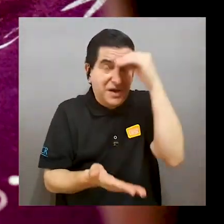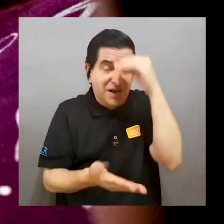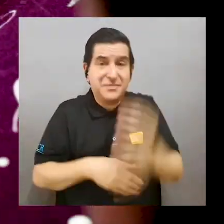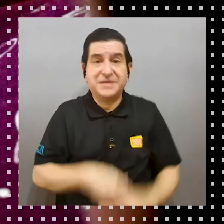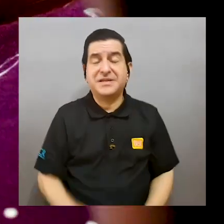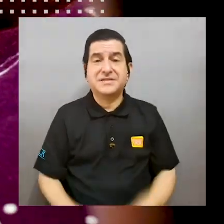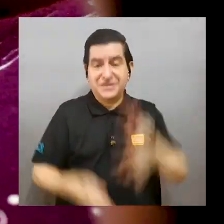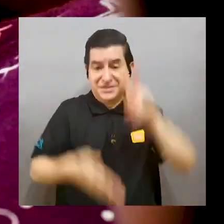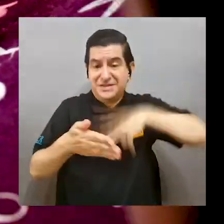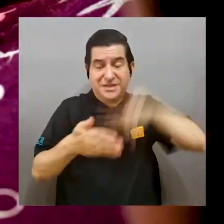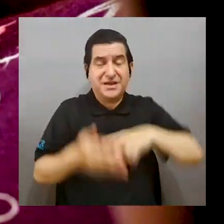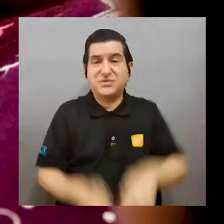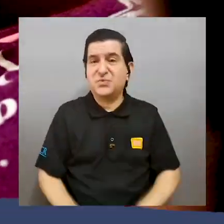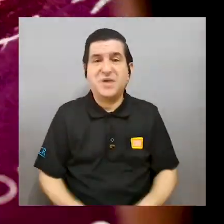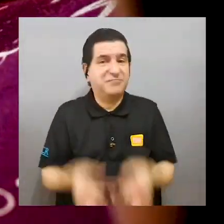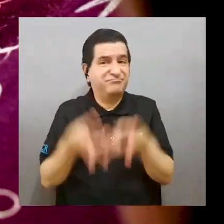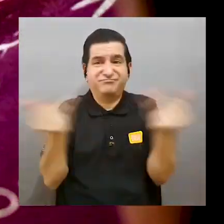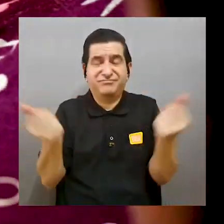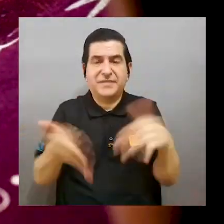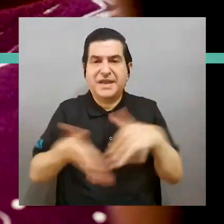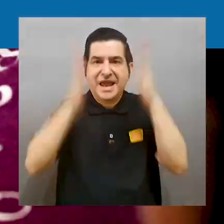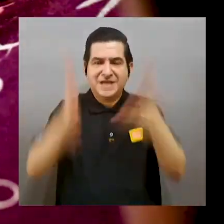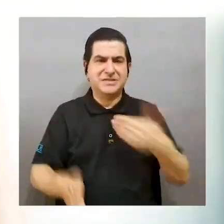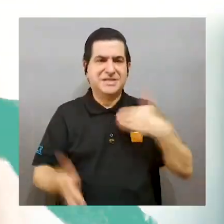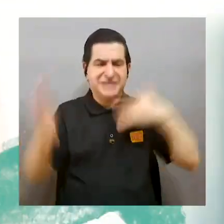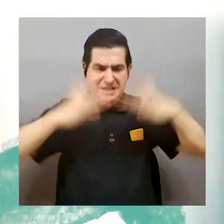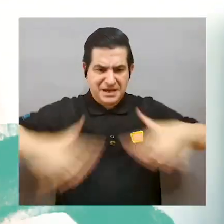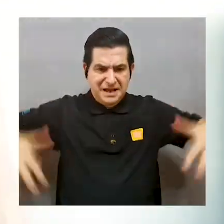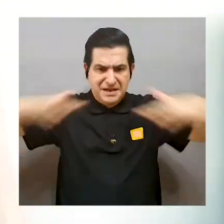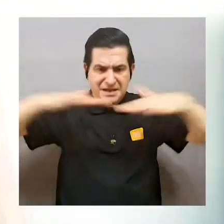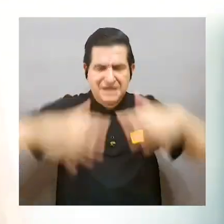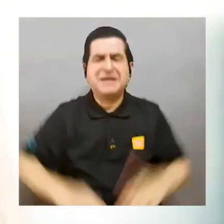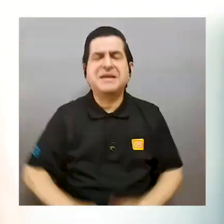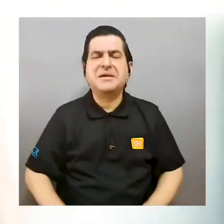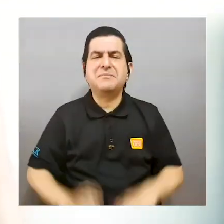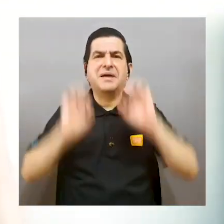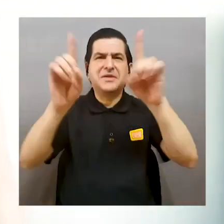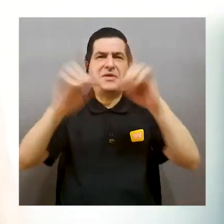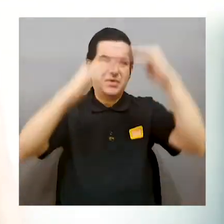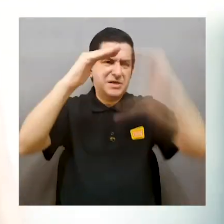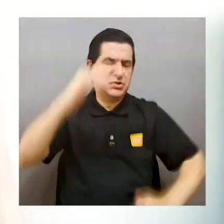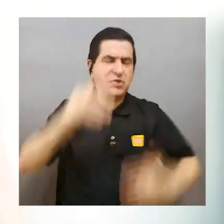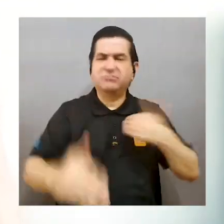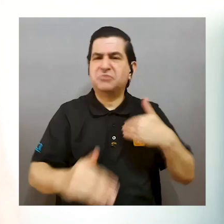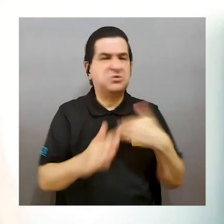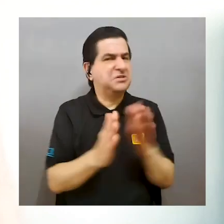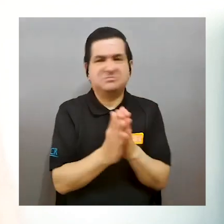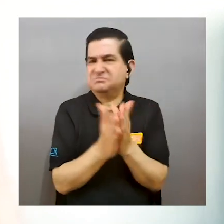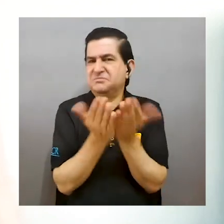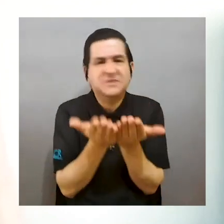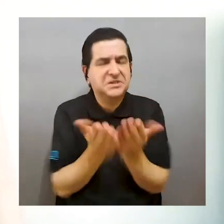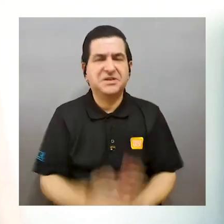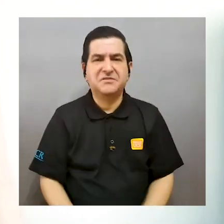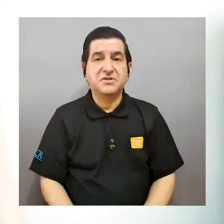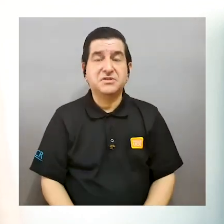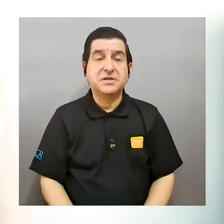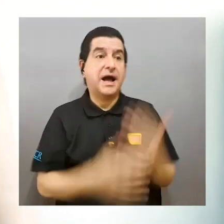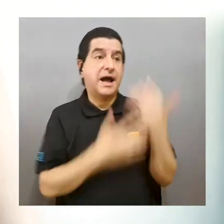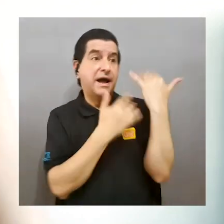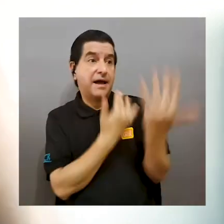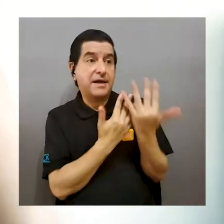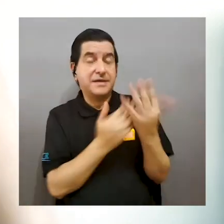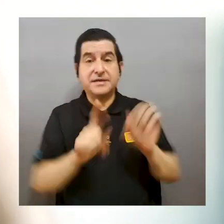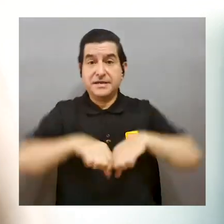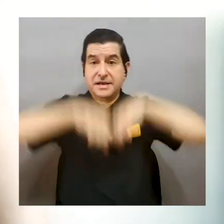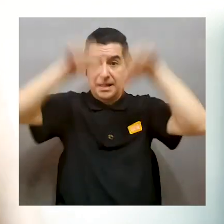aprendizaje de la lectura, ¿verdad? Los estudiantes que tienen climas educativos bajos difícilmente van a tener libros en su hogar, entonces se espera